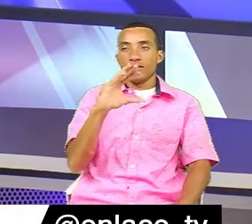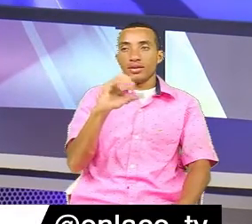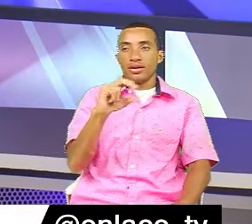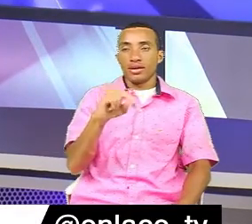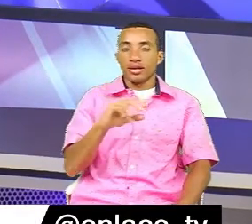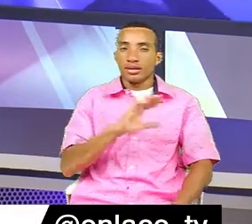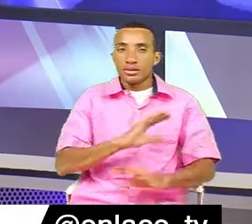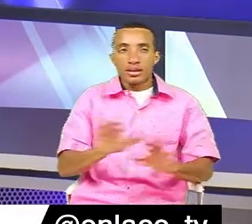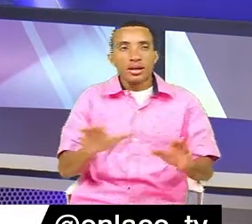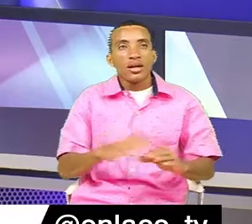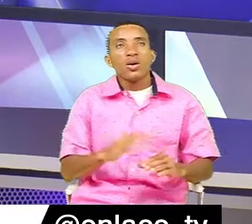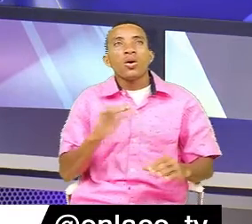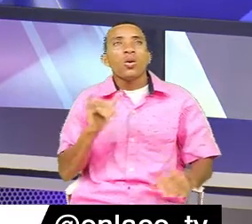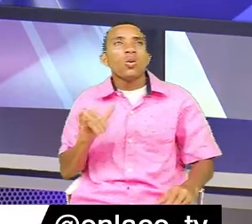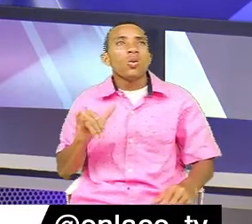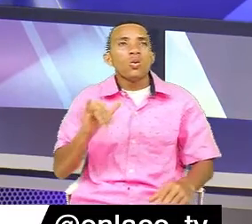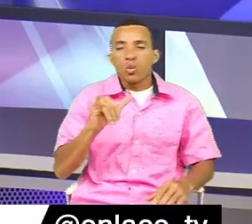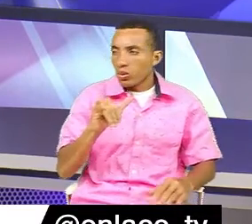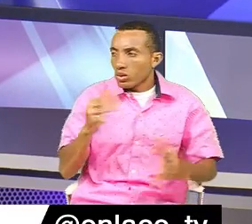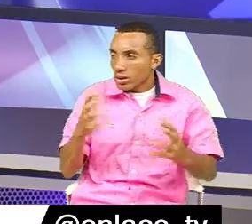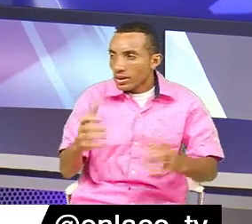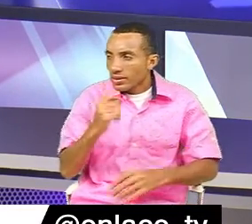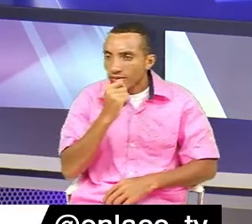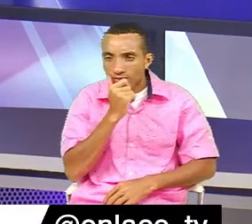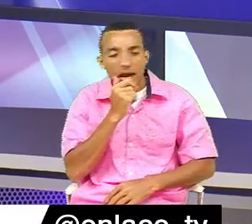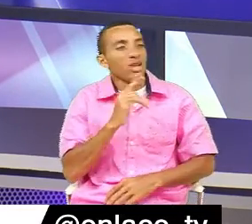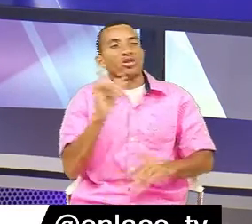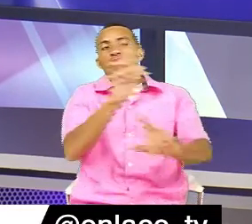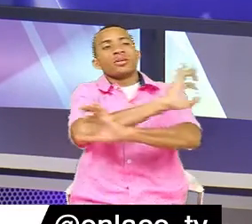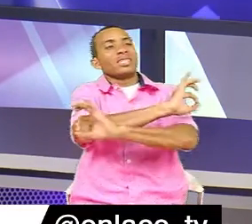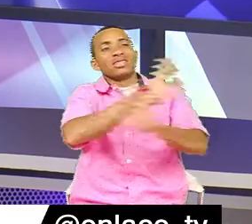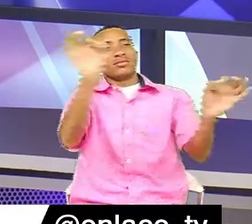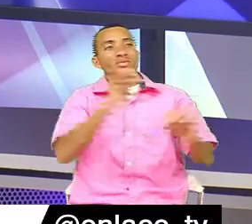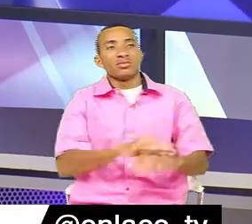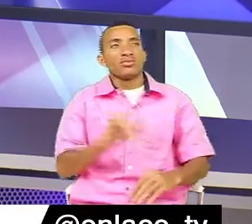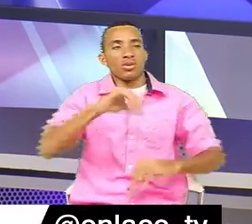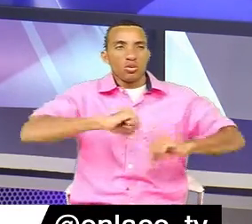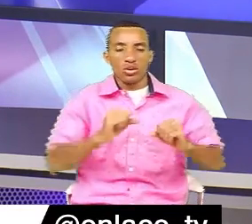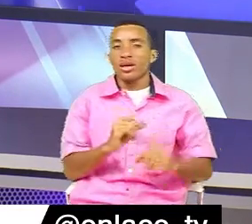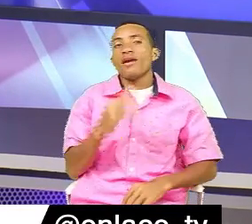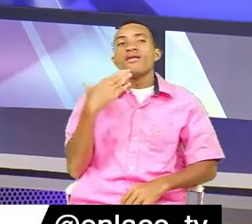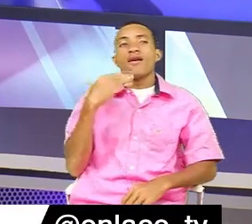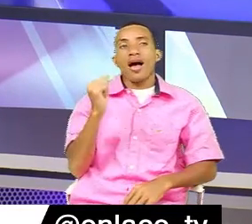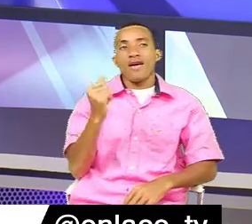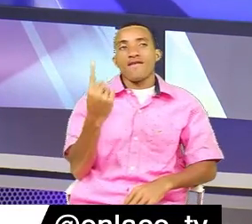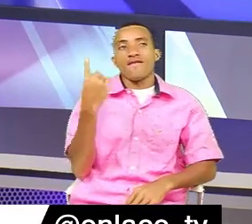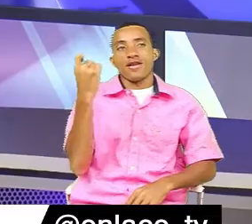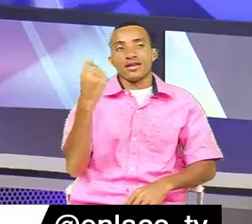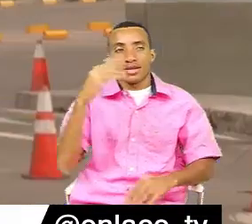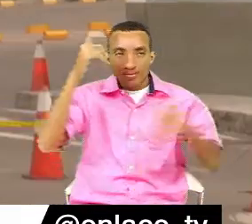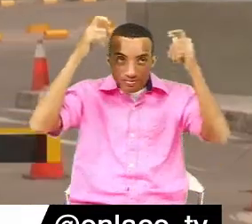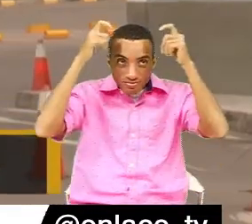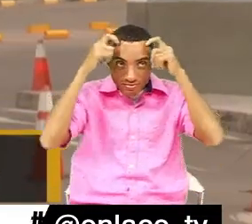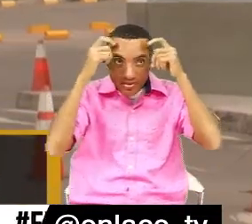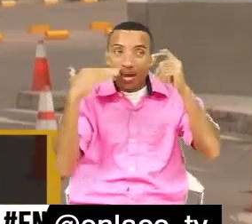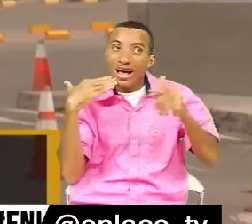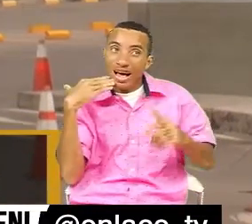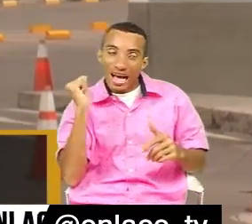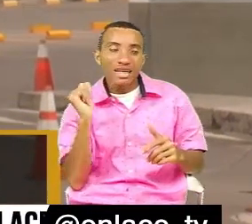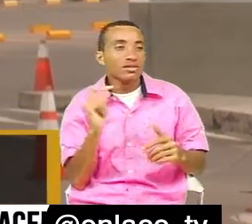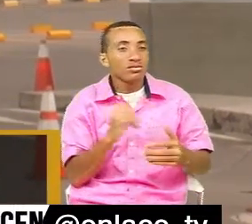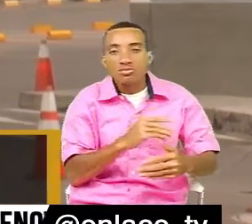azafata. Esta situación hizo que perdiera su cita médica especializada en la capital de la República. En un hecho sin precedentes,